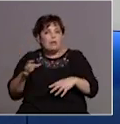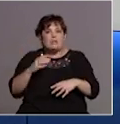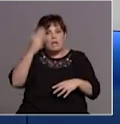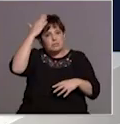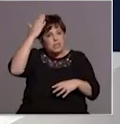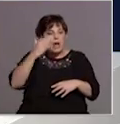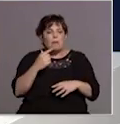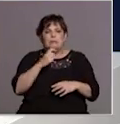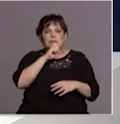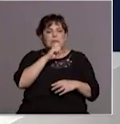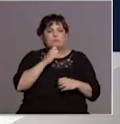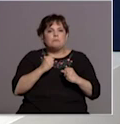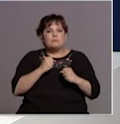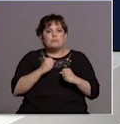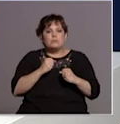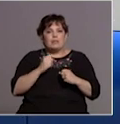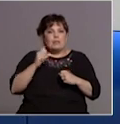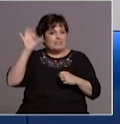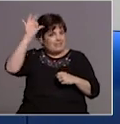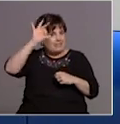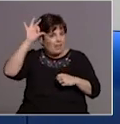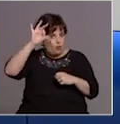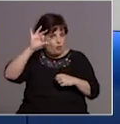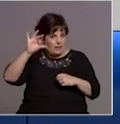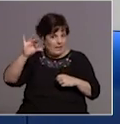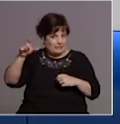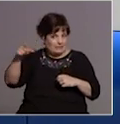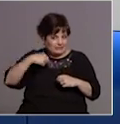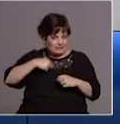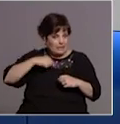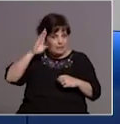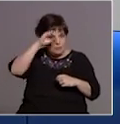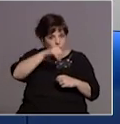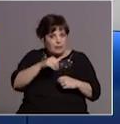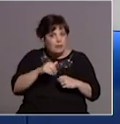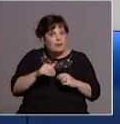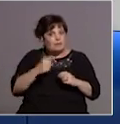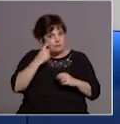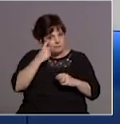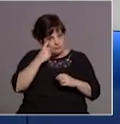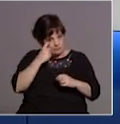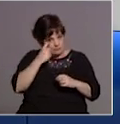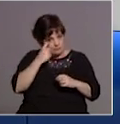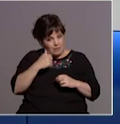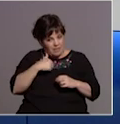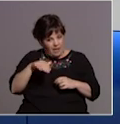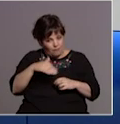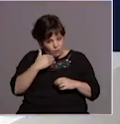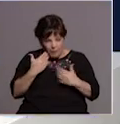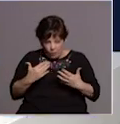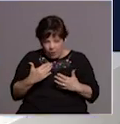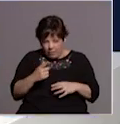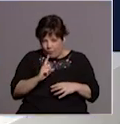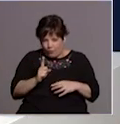siga haciendo enojar a los senadores de su partido el republicano capaz que en algún momento hasta puede caer su gobierno es exagerado pensar